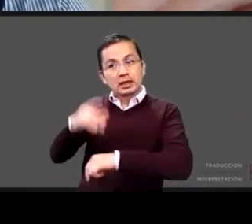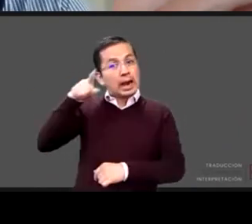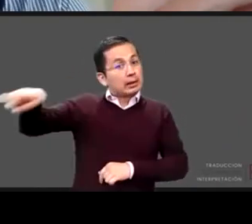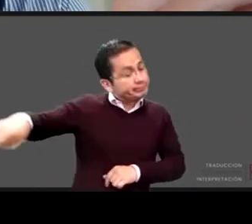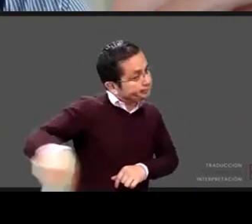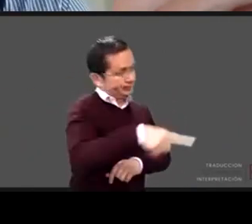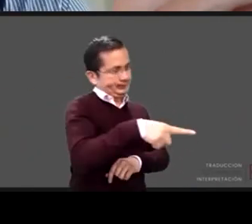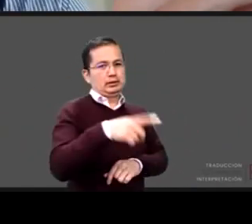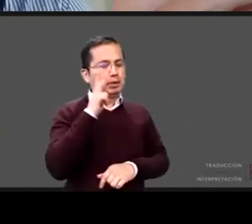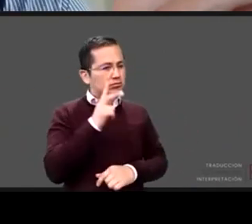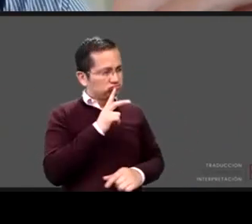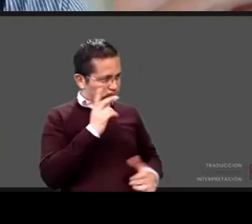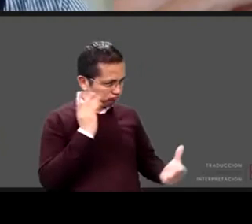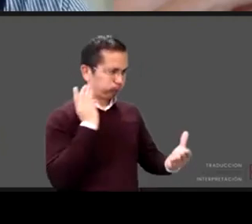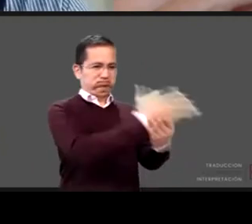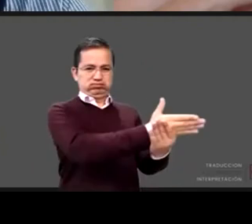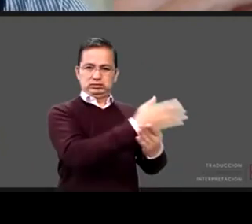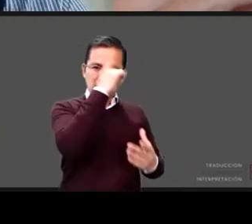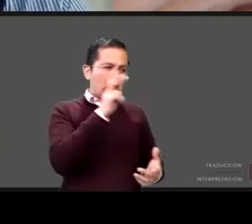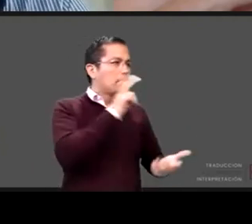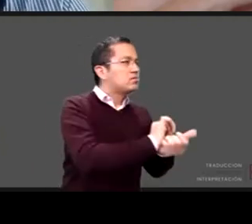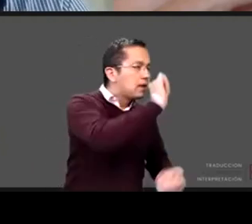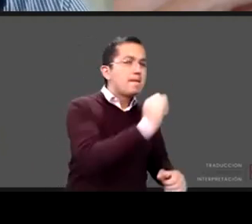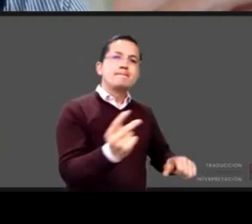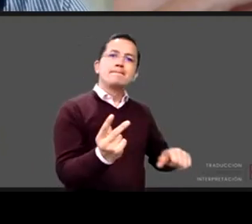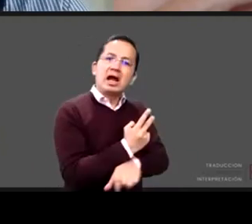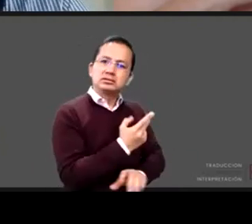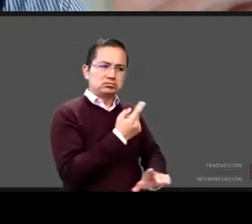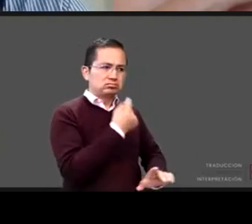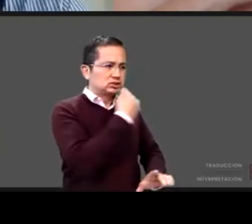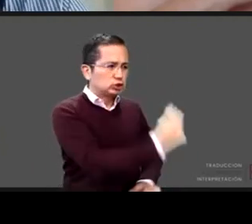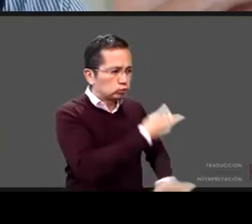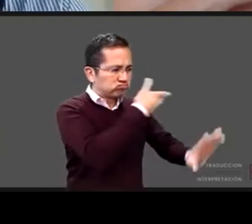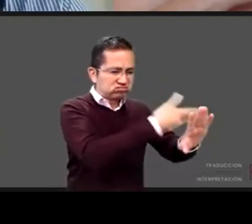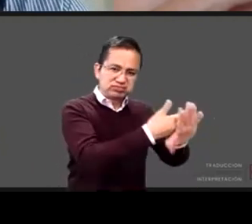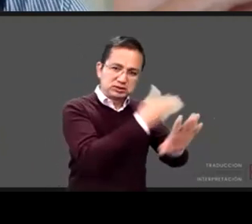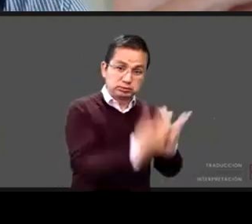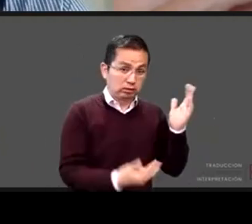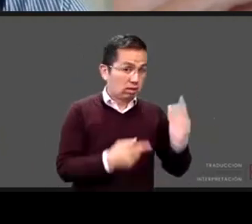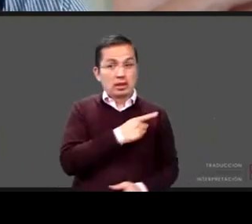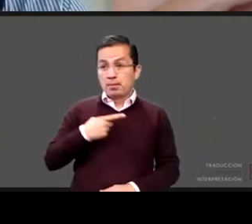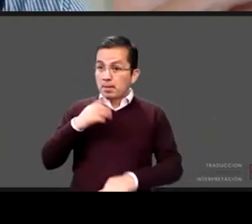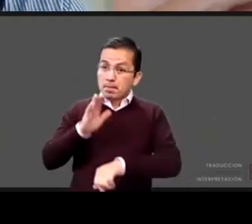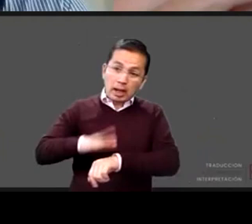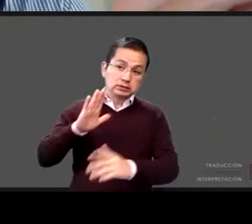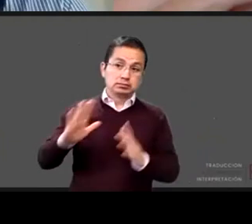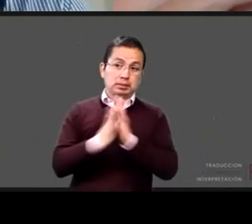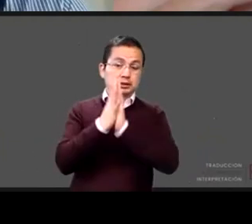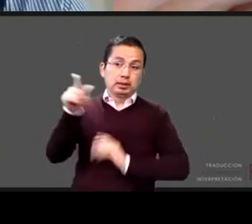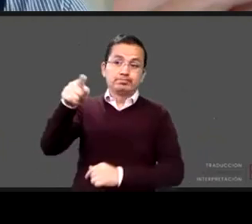protagónicas de la resolución de los casos de violencia en contra de la infancia. Efectivamente, se requiere más